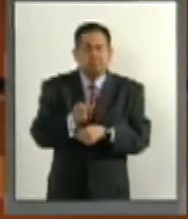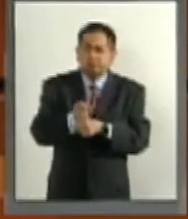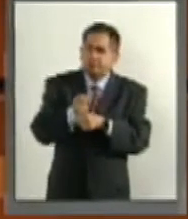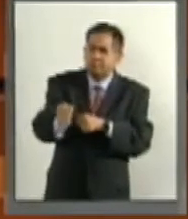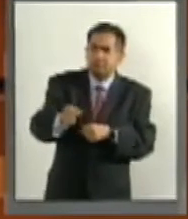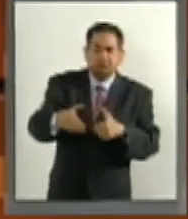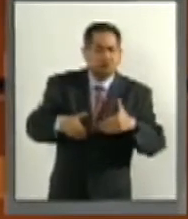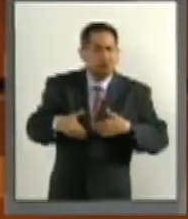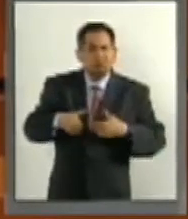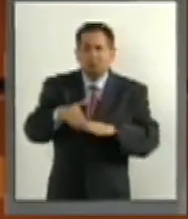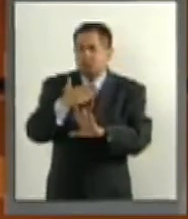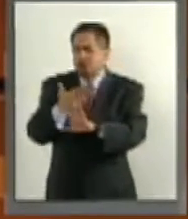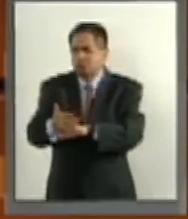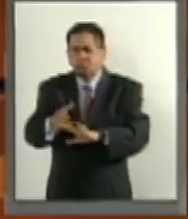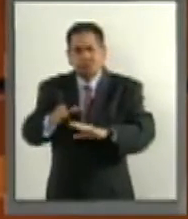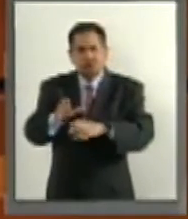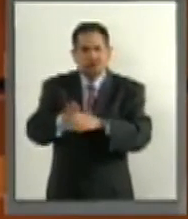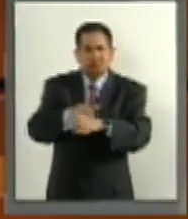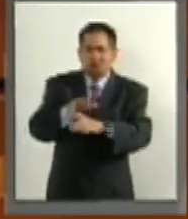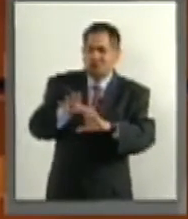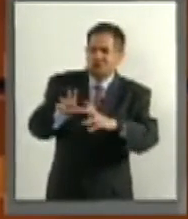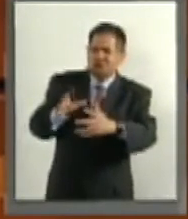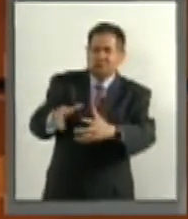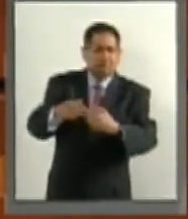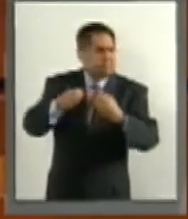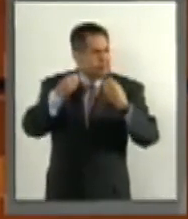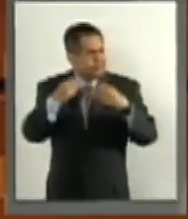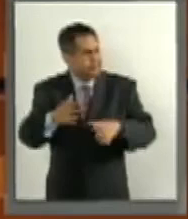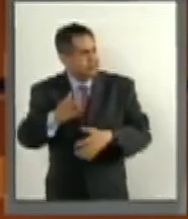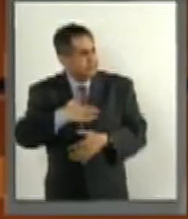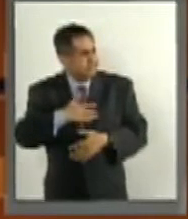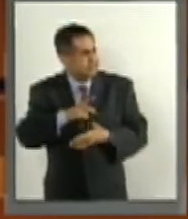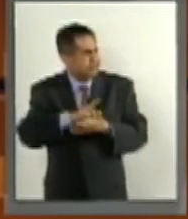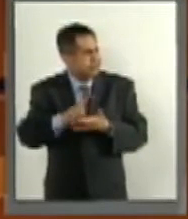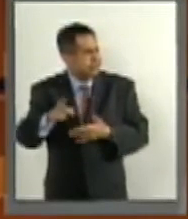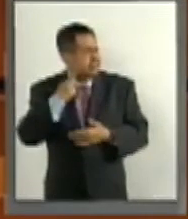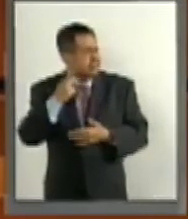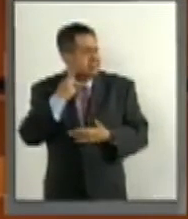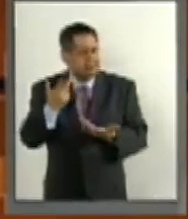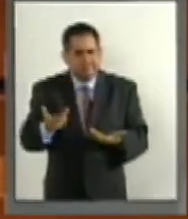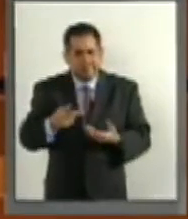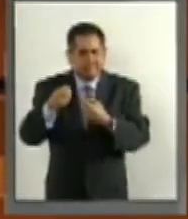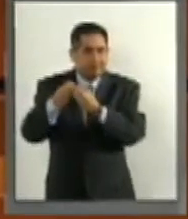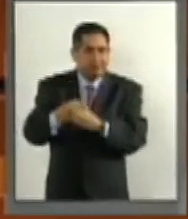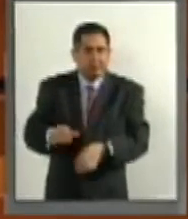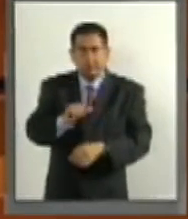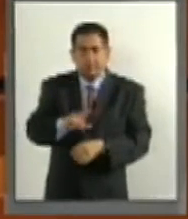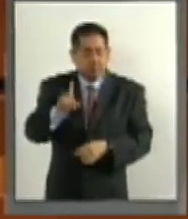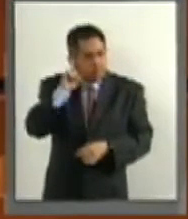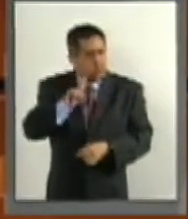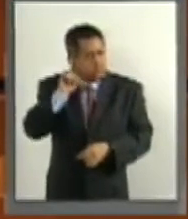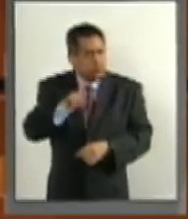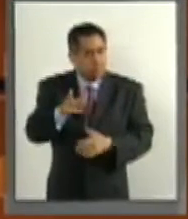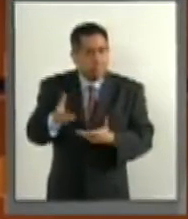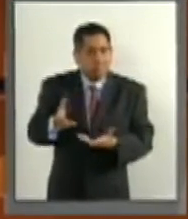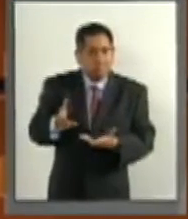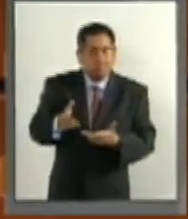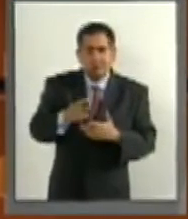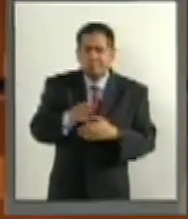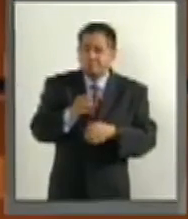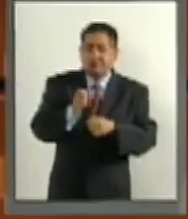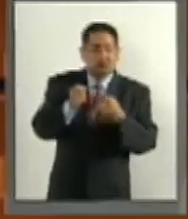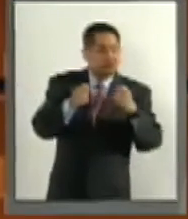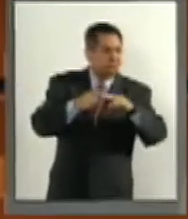que se traduce en una vulneración de los derechos políticos, ciudadanos y civiles de las mujeres que son víctimas de